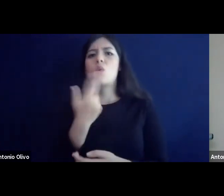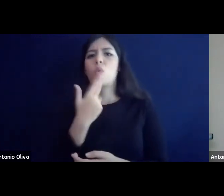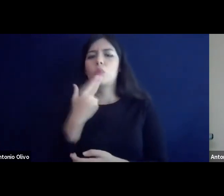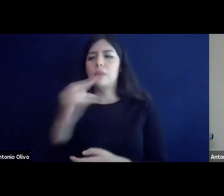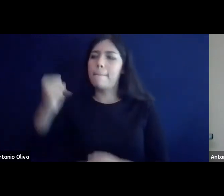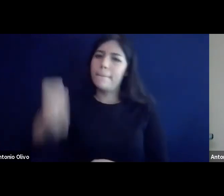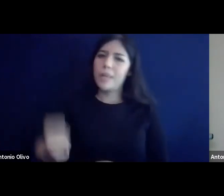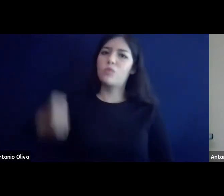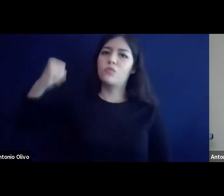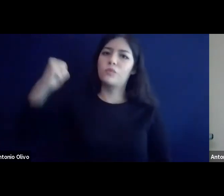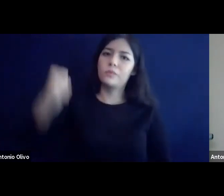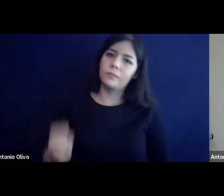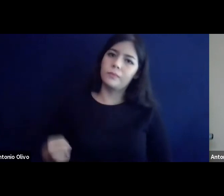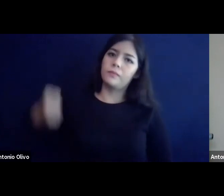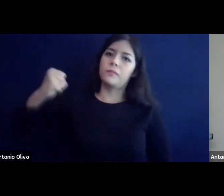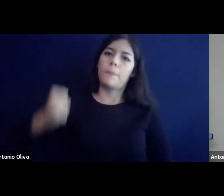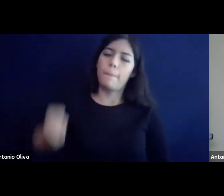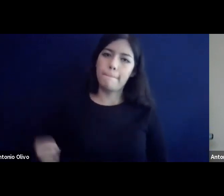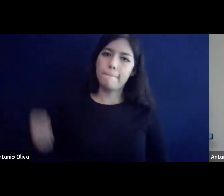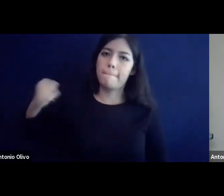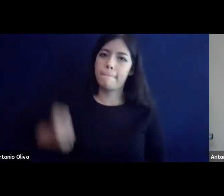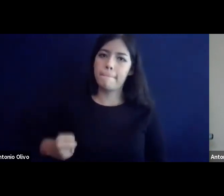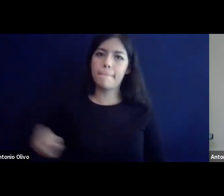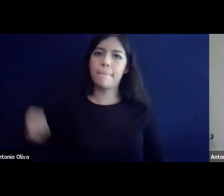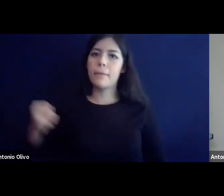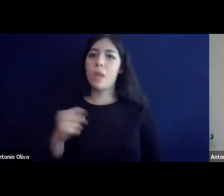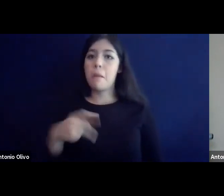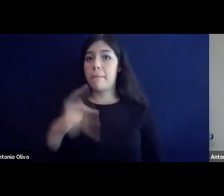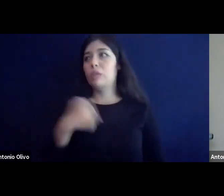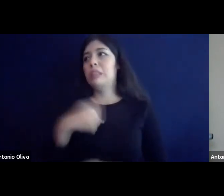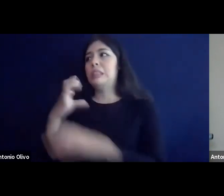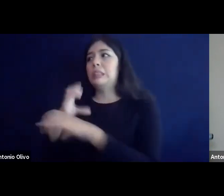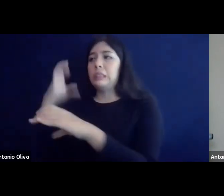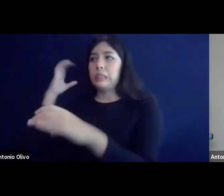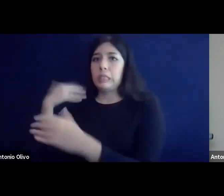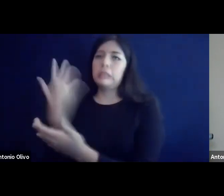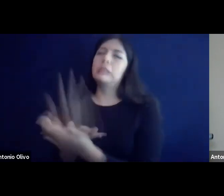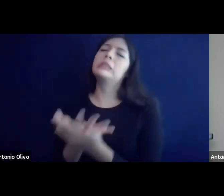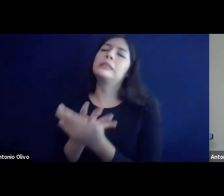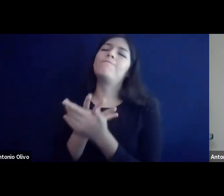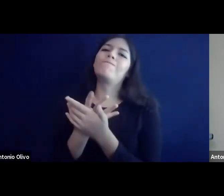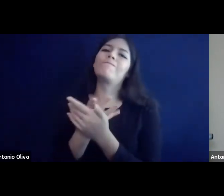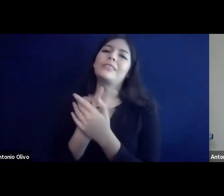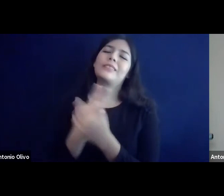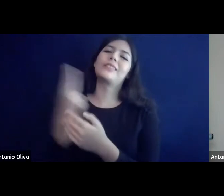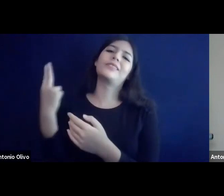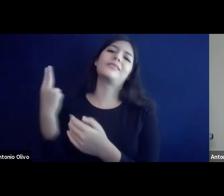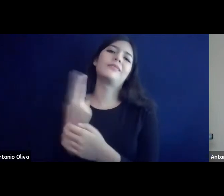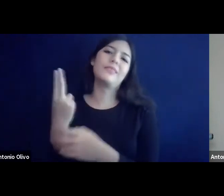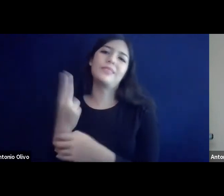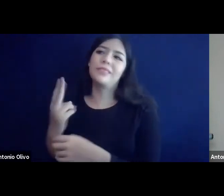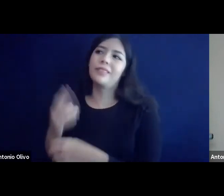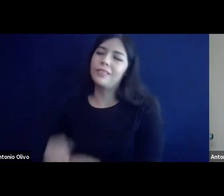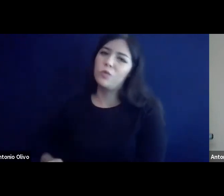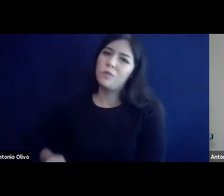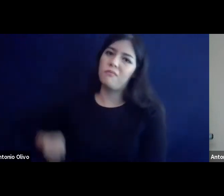porque el doctor, el neurocirujano, me dijo, necesito que peses lo mismo en todas las etapas de tu vida, no puedes pesar más, ¿no?